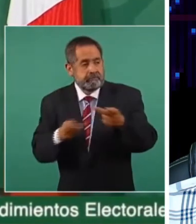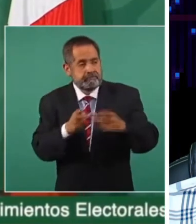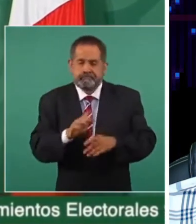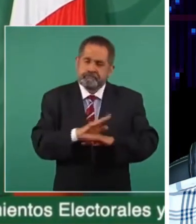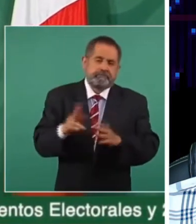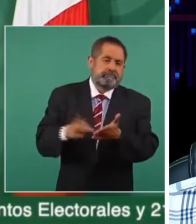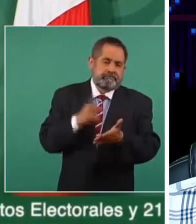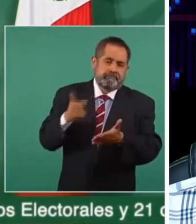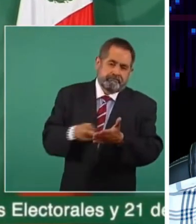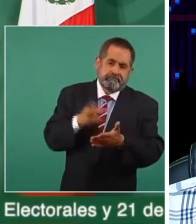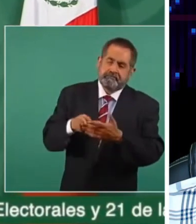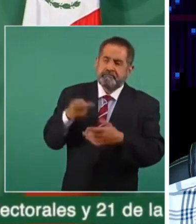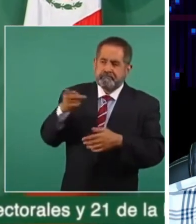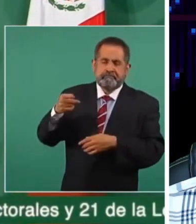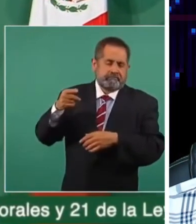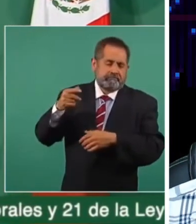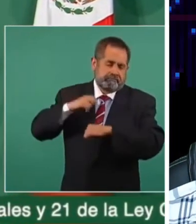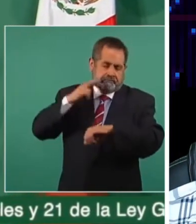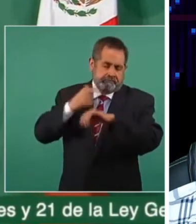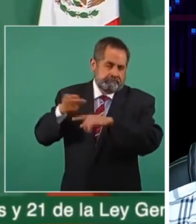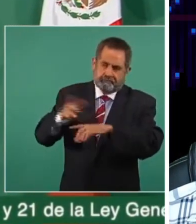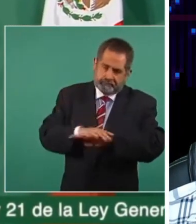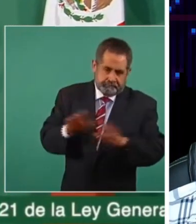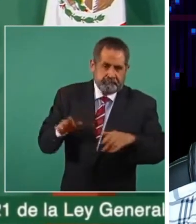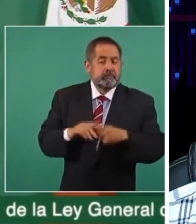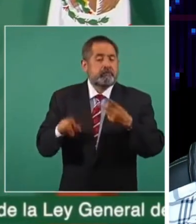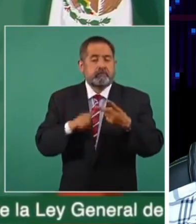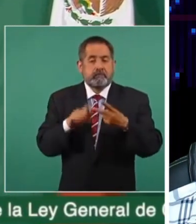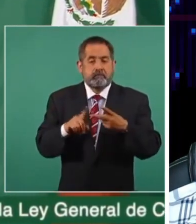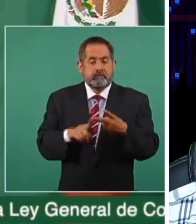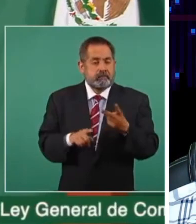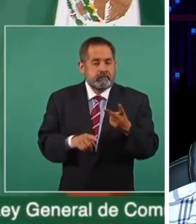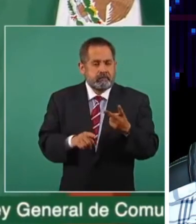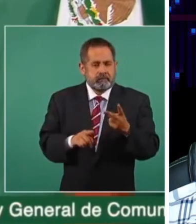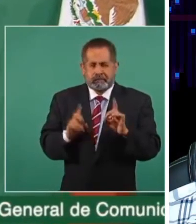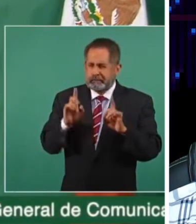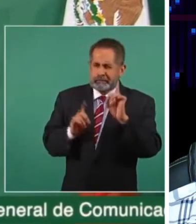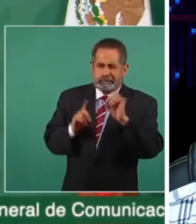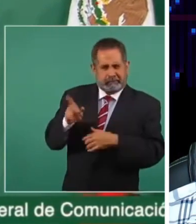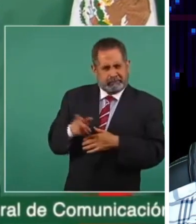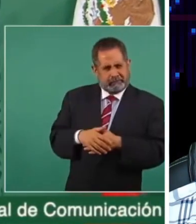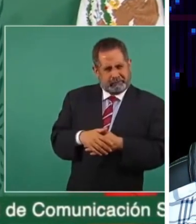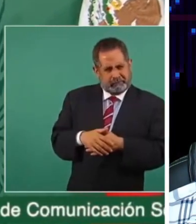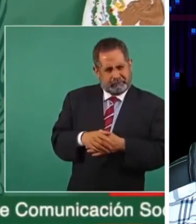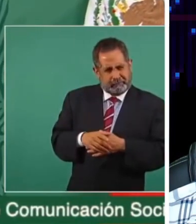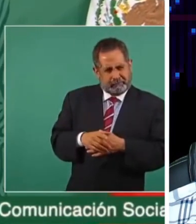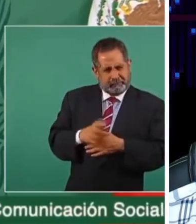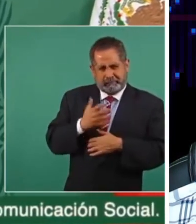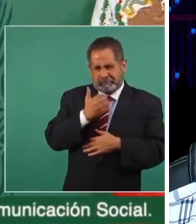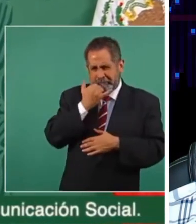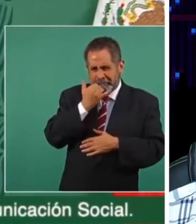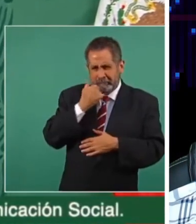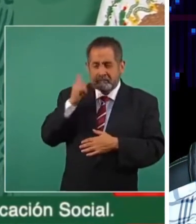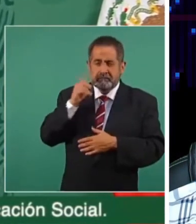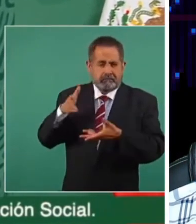problema recurrente durante su gestión. Y segundo, muy dudosas y cuestionables actuaciones para